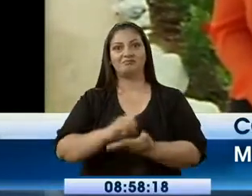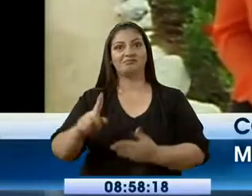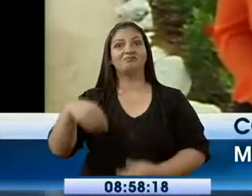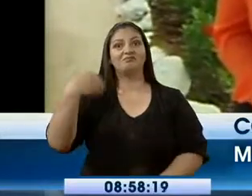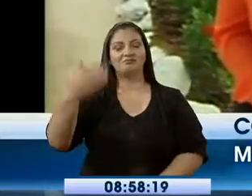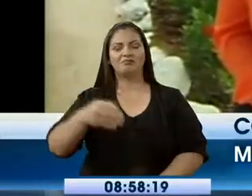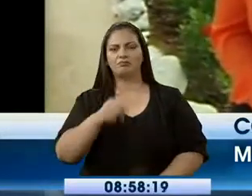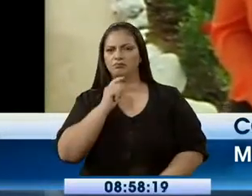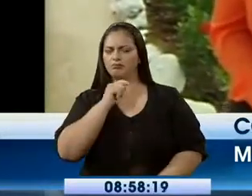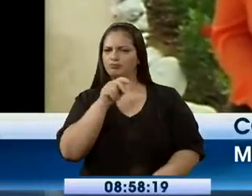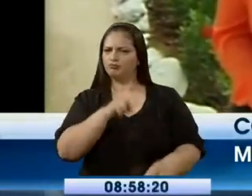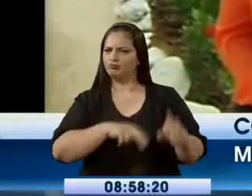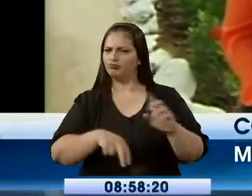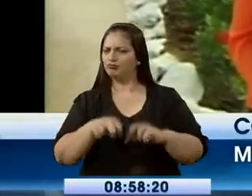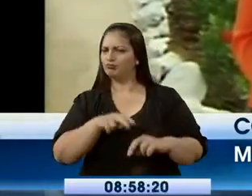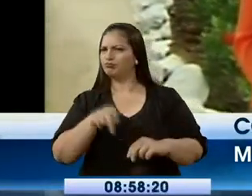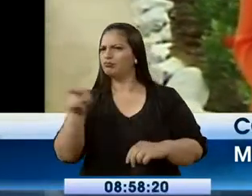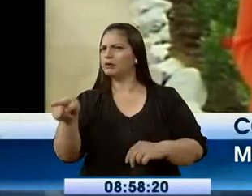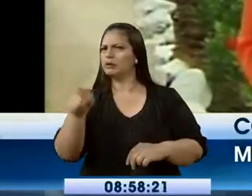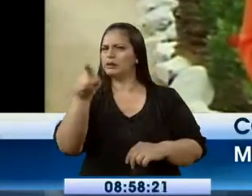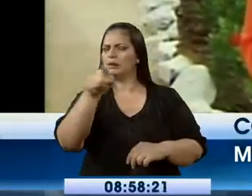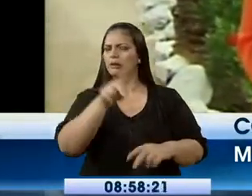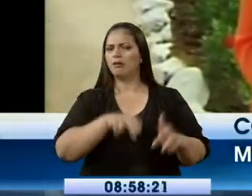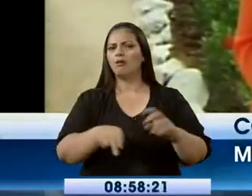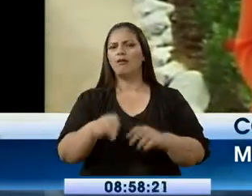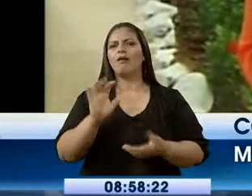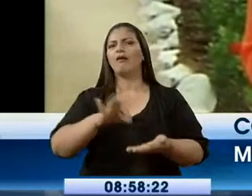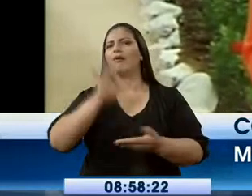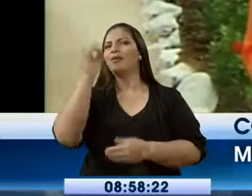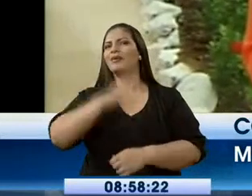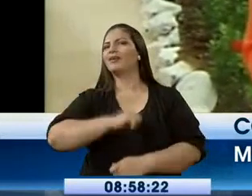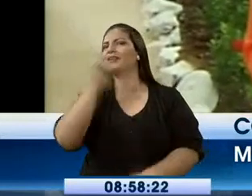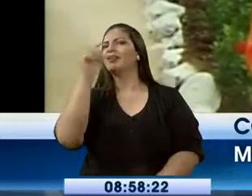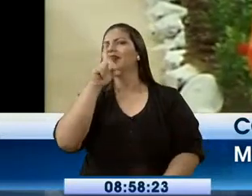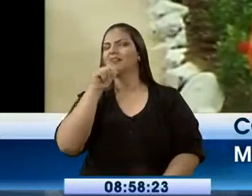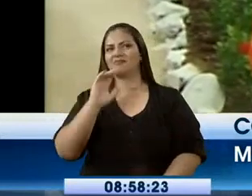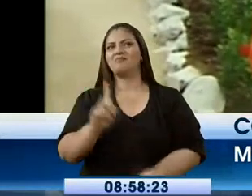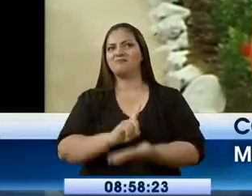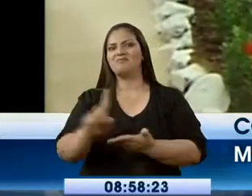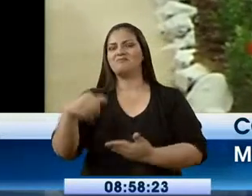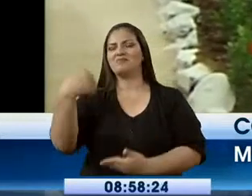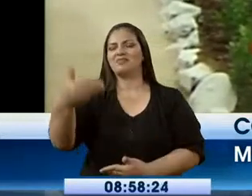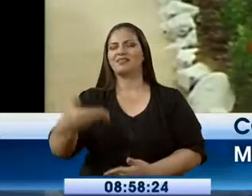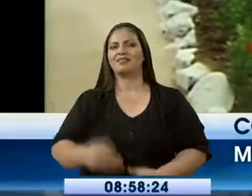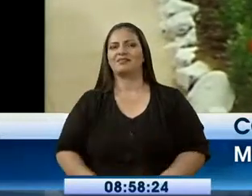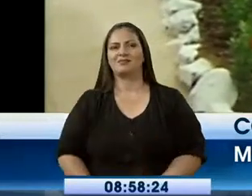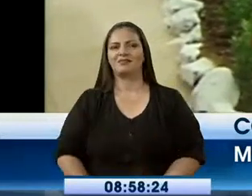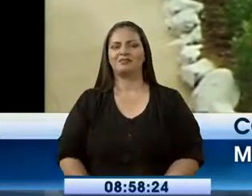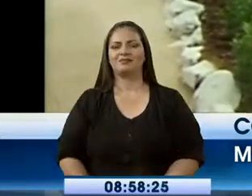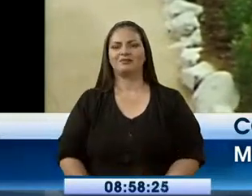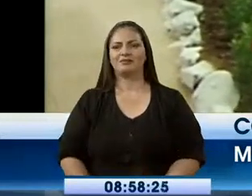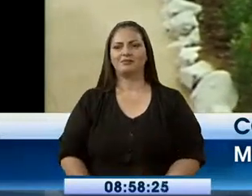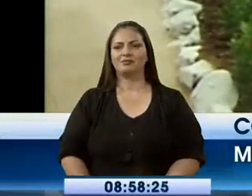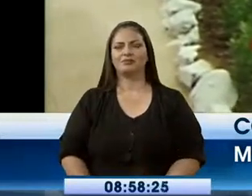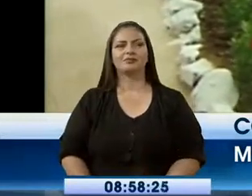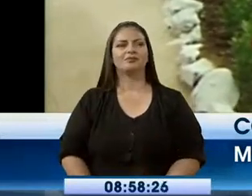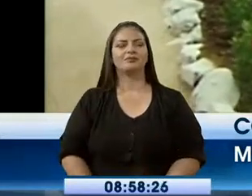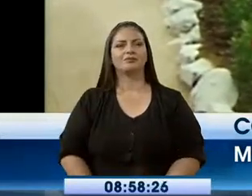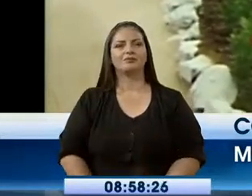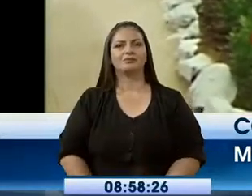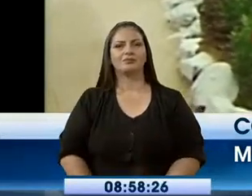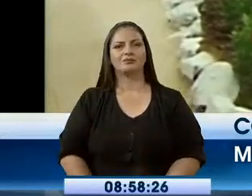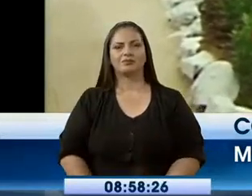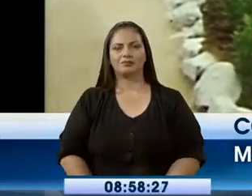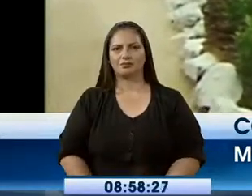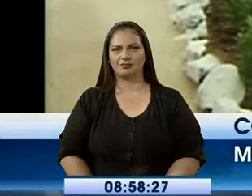veredicto. Concejal, es la cuarta edición, es el cuarto año consecutivo que se transforman estos espacios. Este concurso Mejoremos Nuestro Parque,